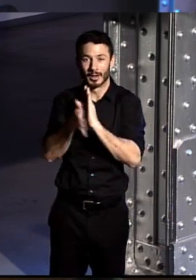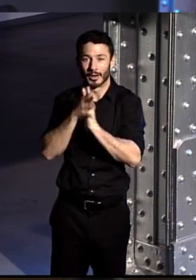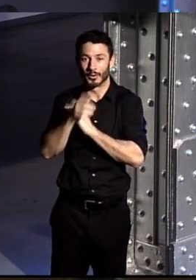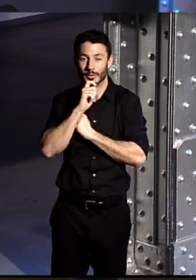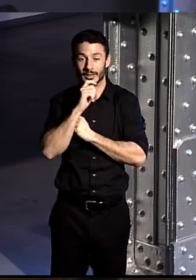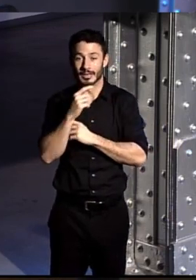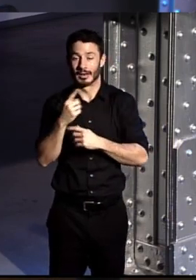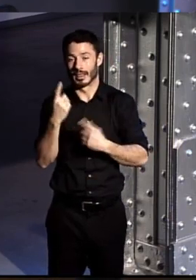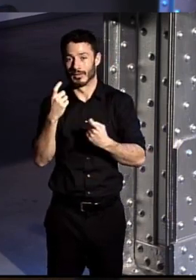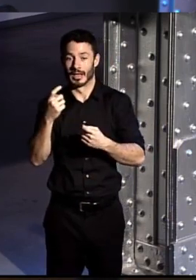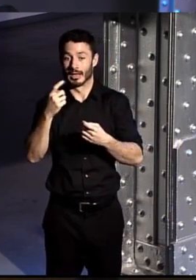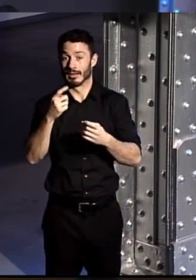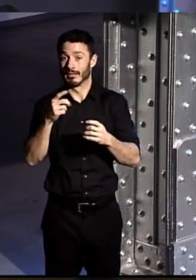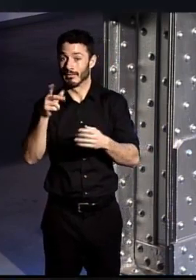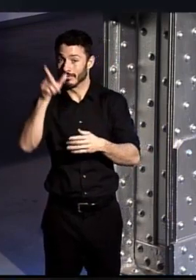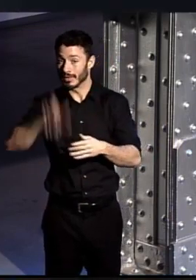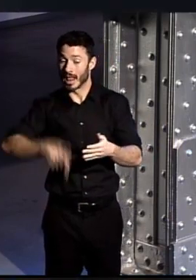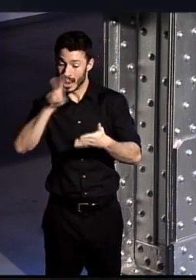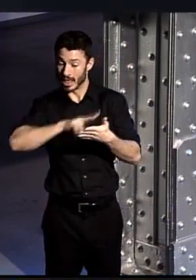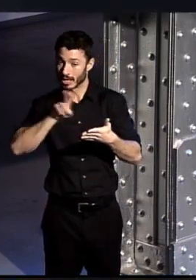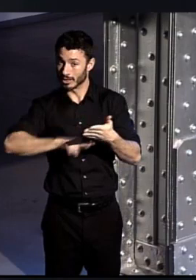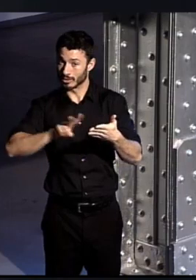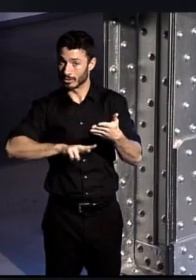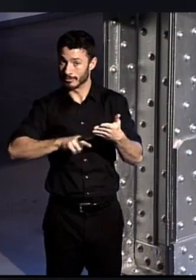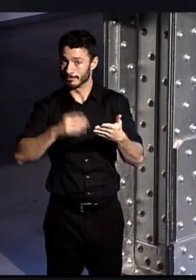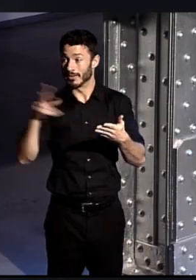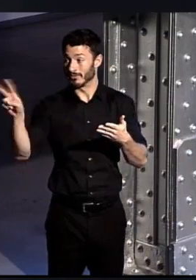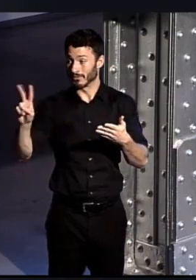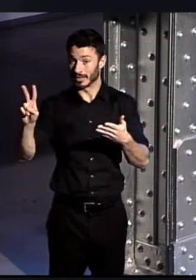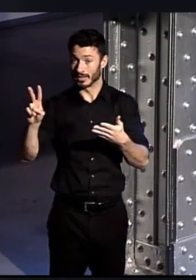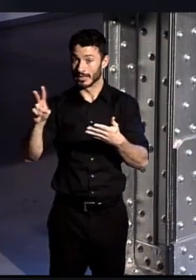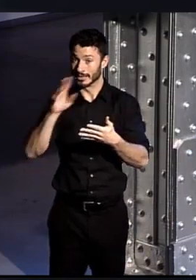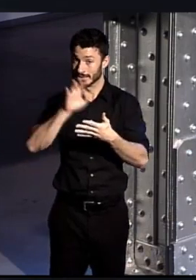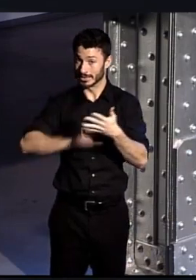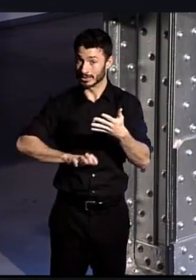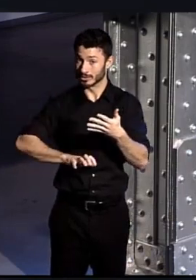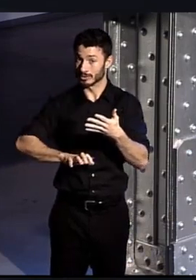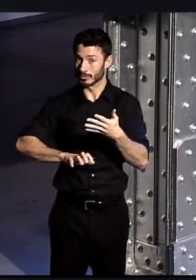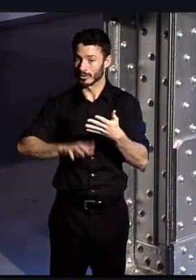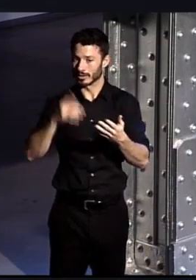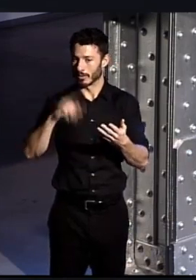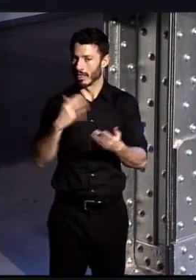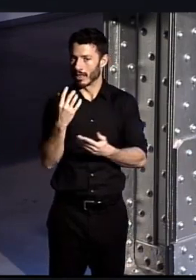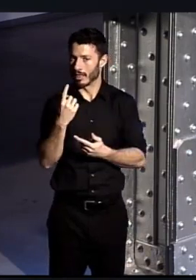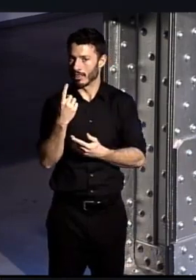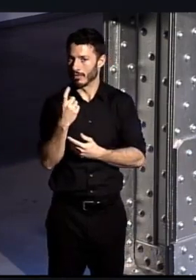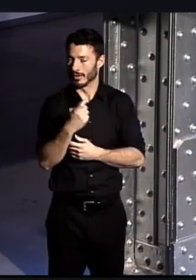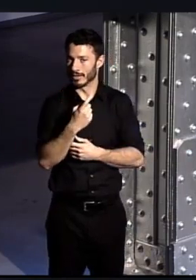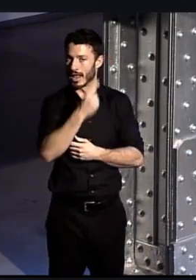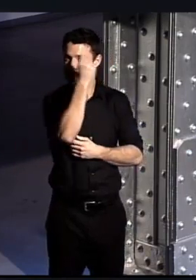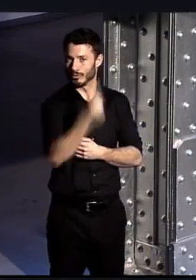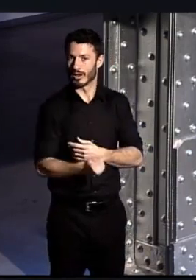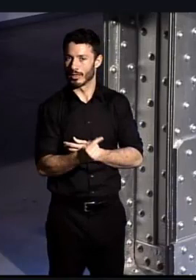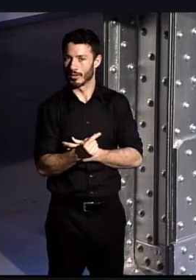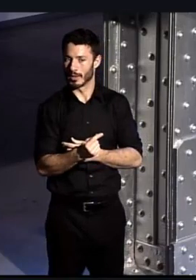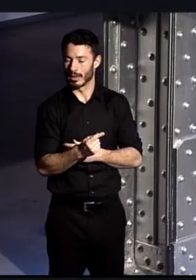de tener el texto, la descripción que hubiera de Verne, tuvieran también una ilustración que les aligerara un poco el